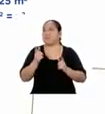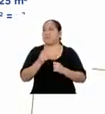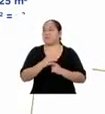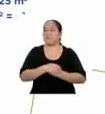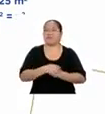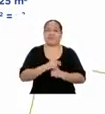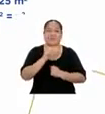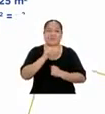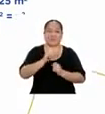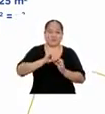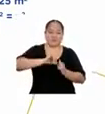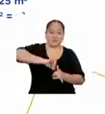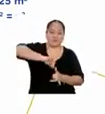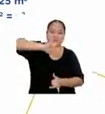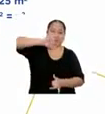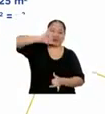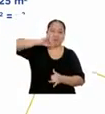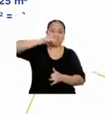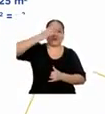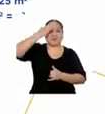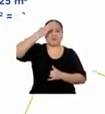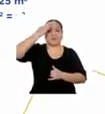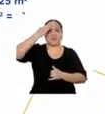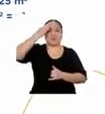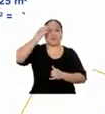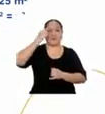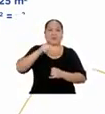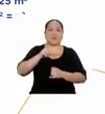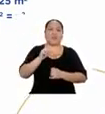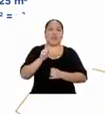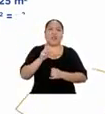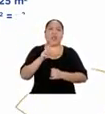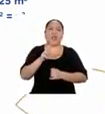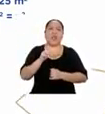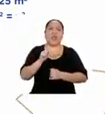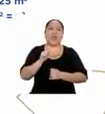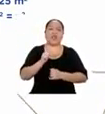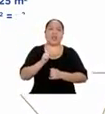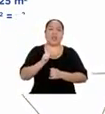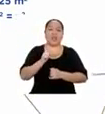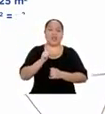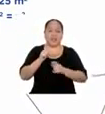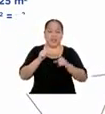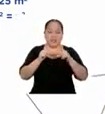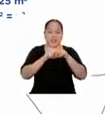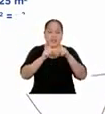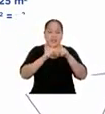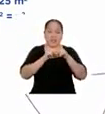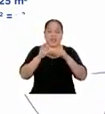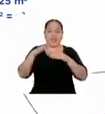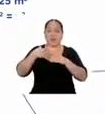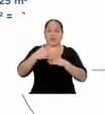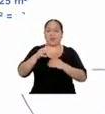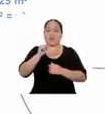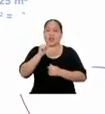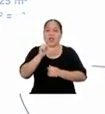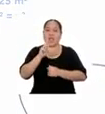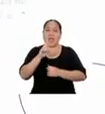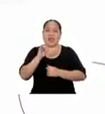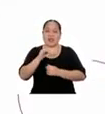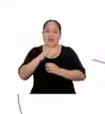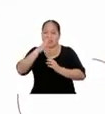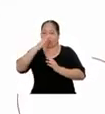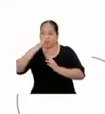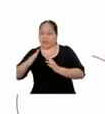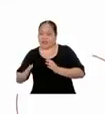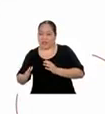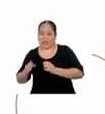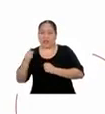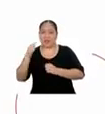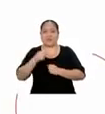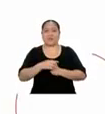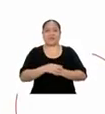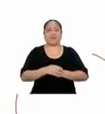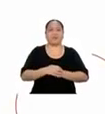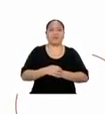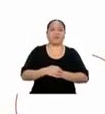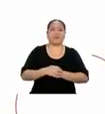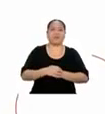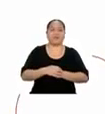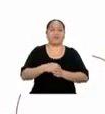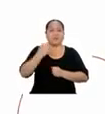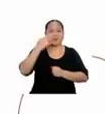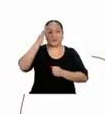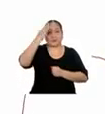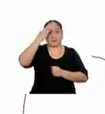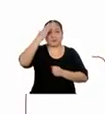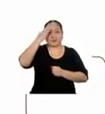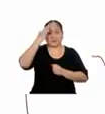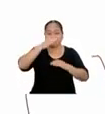Con esa altura ya podemos calcular el área del triángulo y luego el área lateral de la pirámide. Ahora,